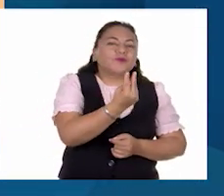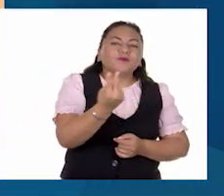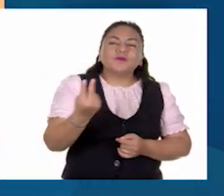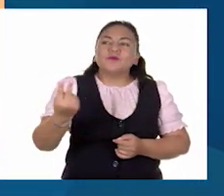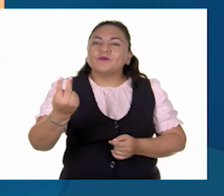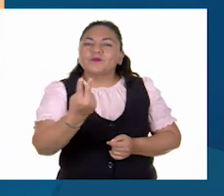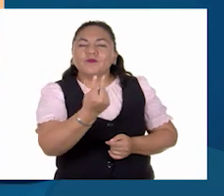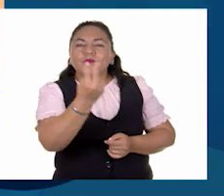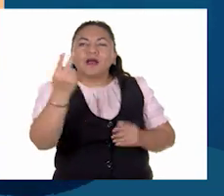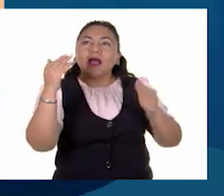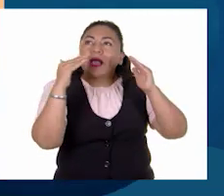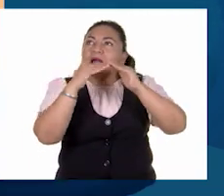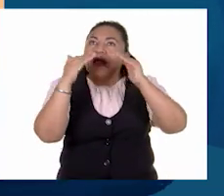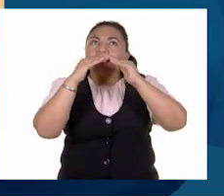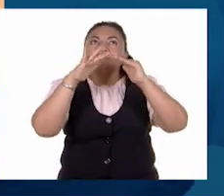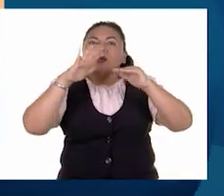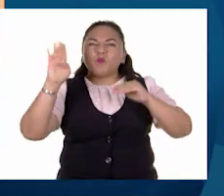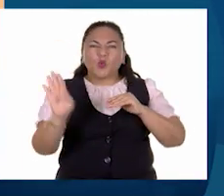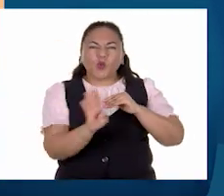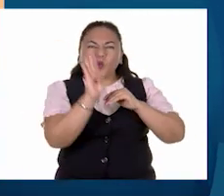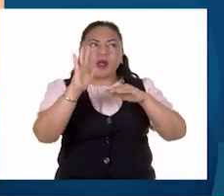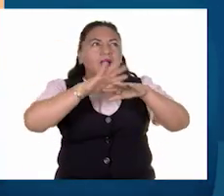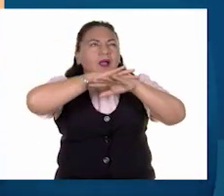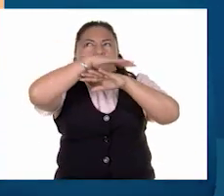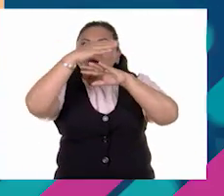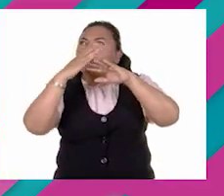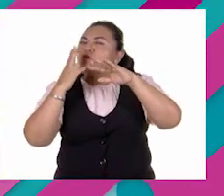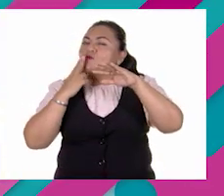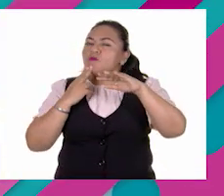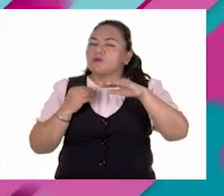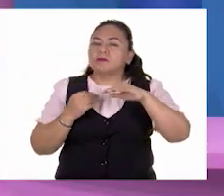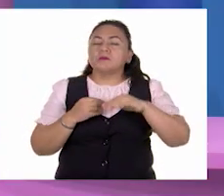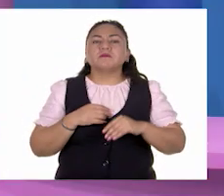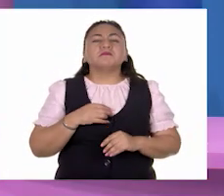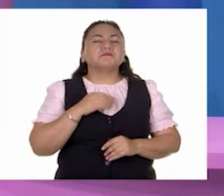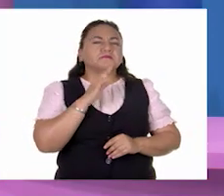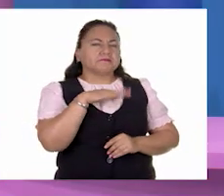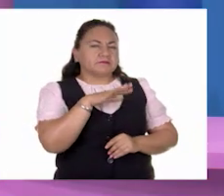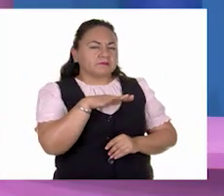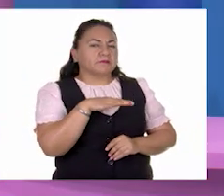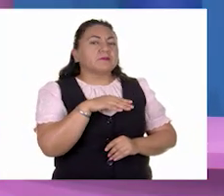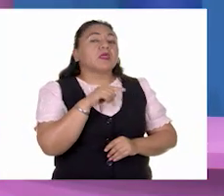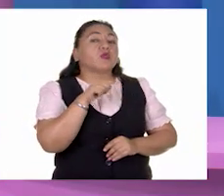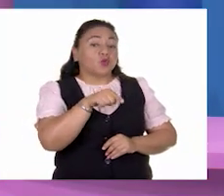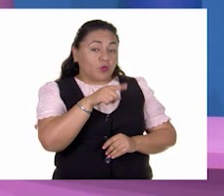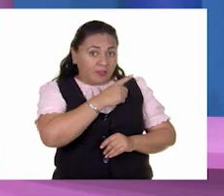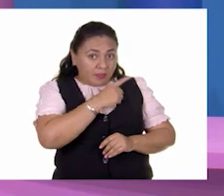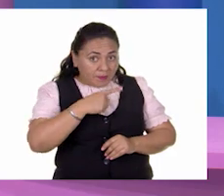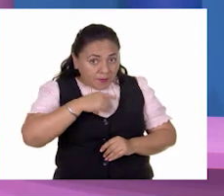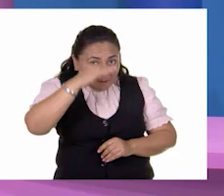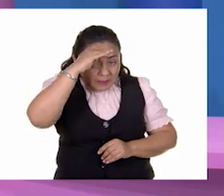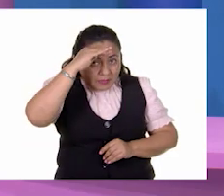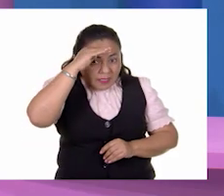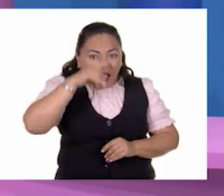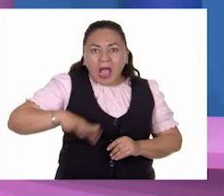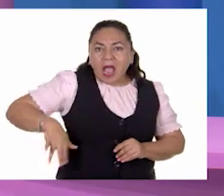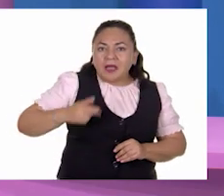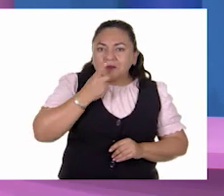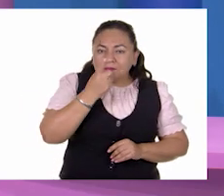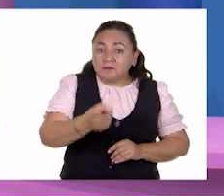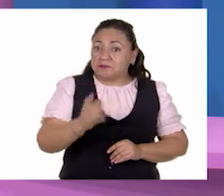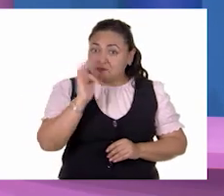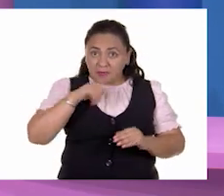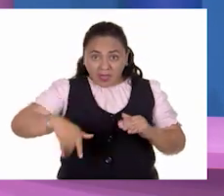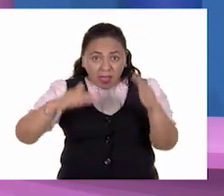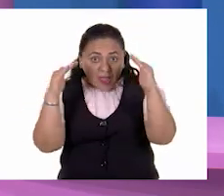casa de la bruja estaba hecho de dulce. Pero creo que debes considerar algo que dijiste antes. Si